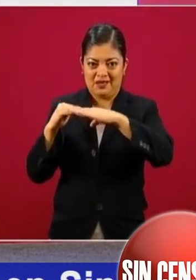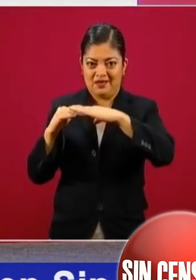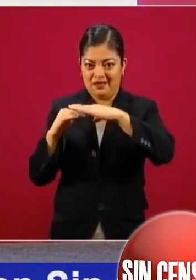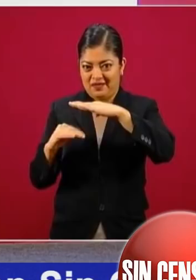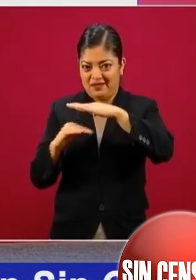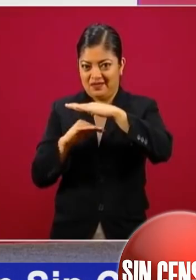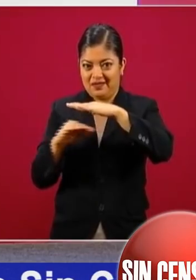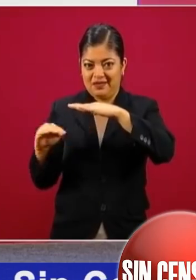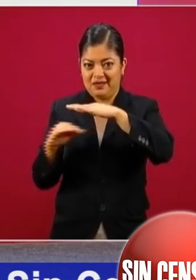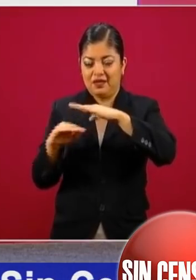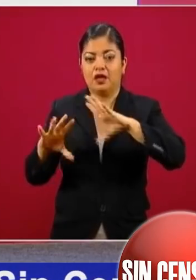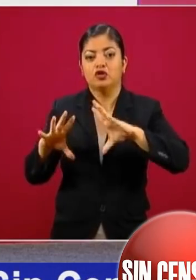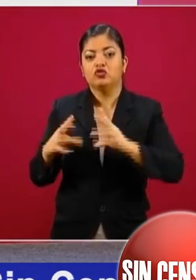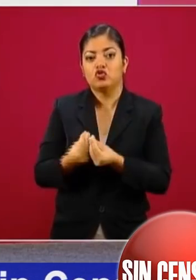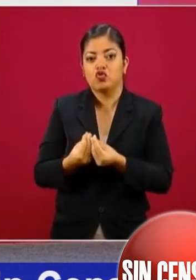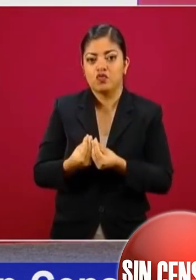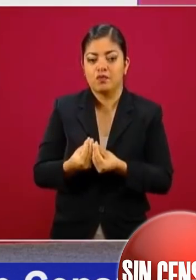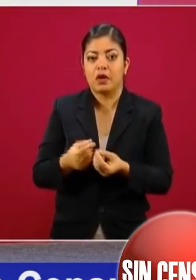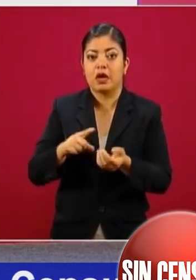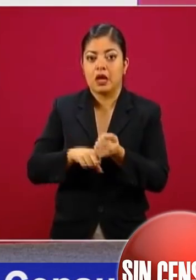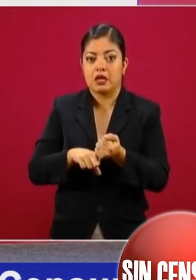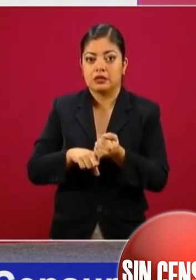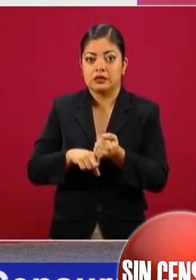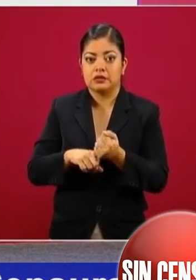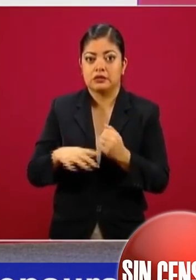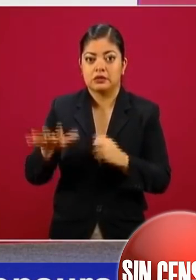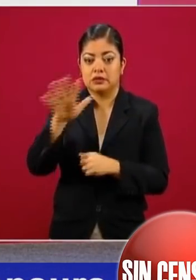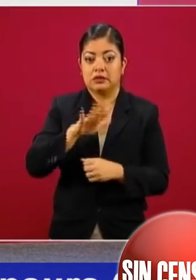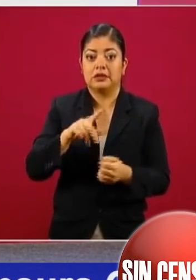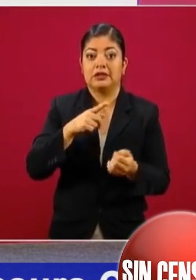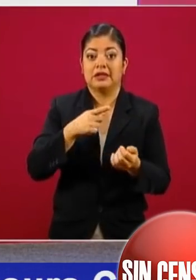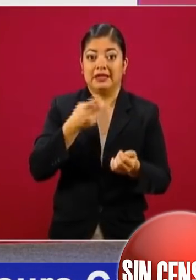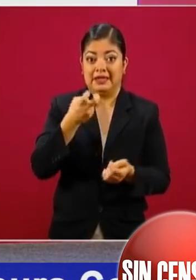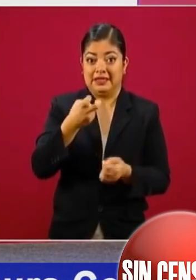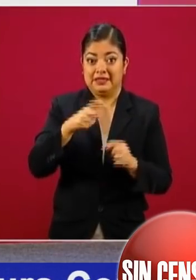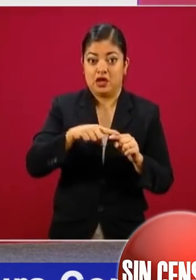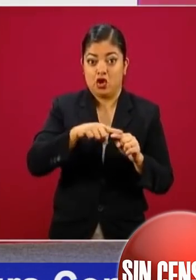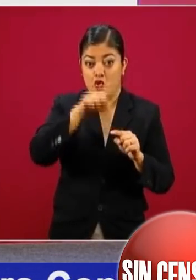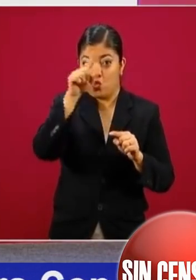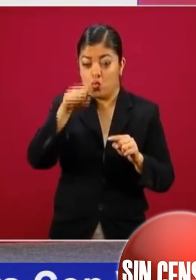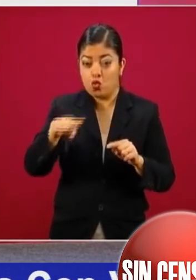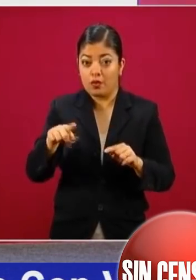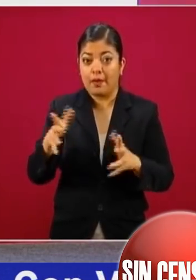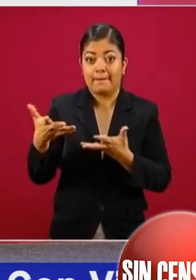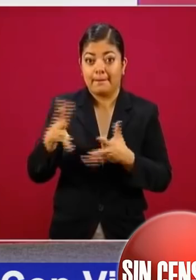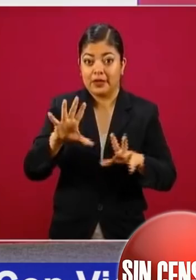de casos, con el área que hay en esta curva con la suma de